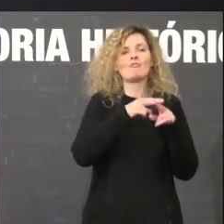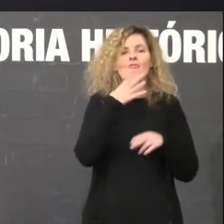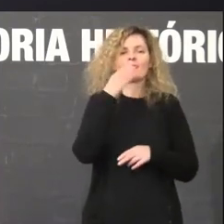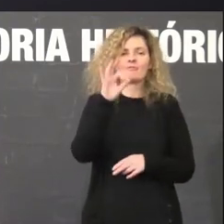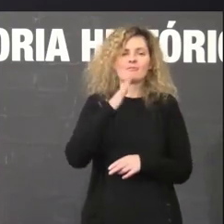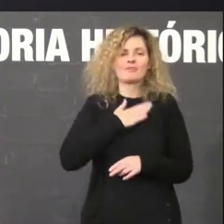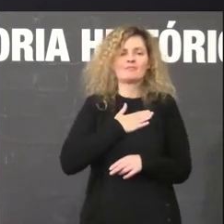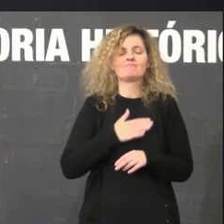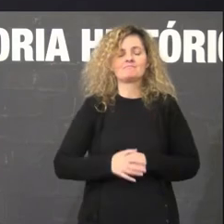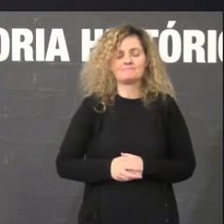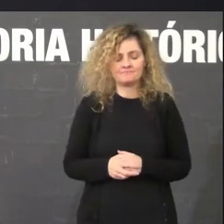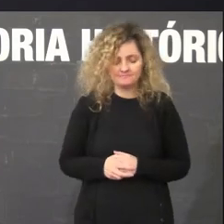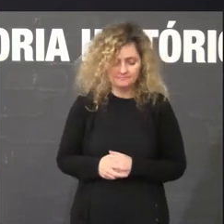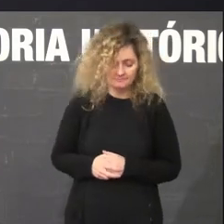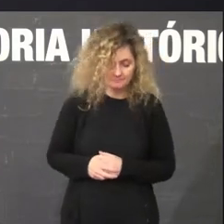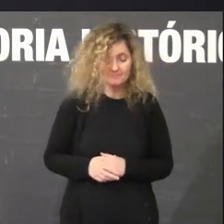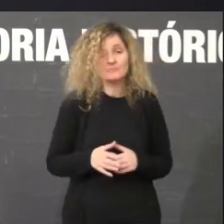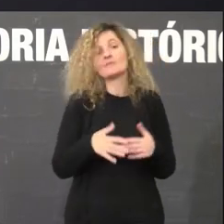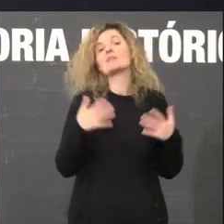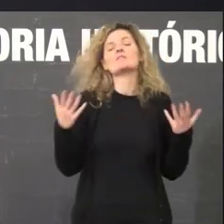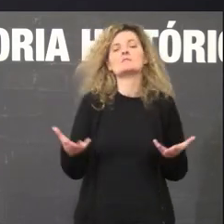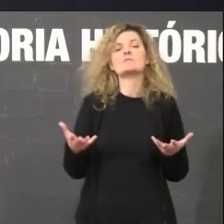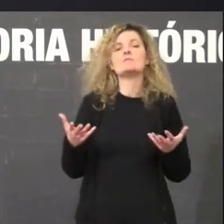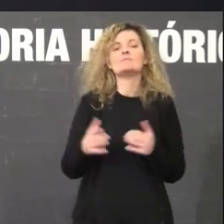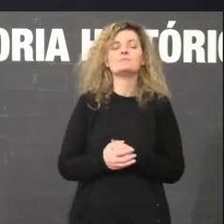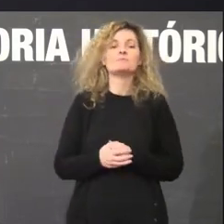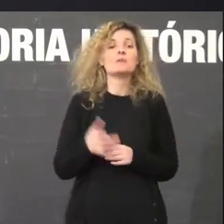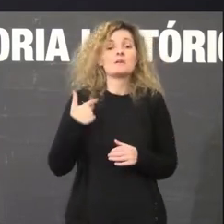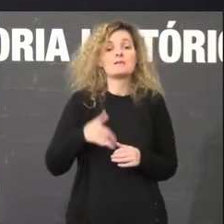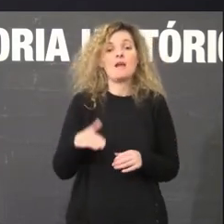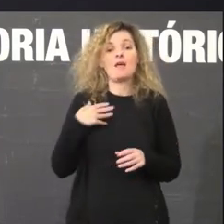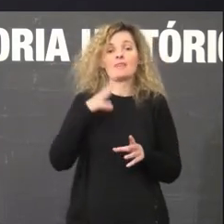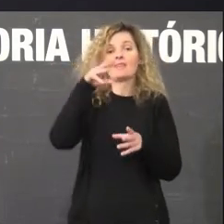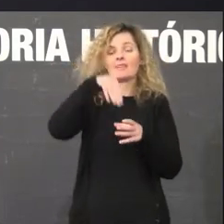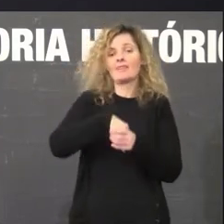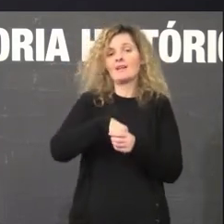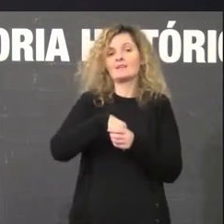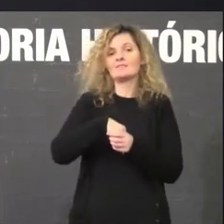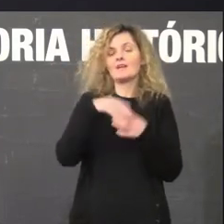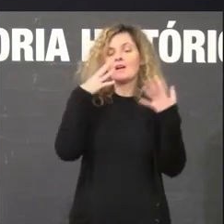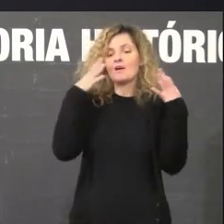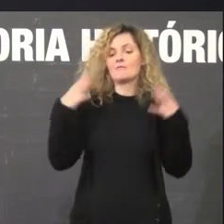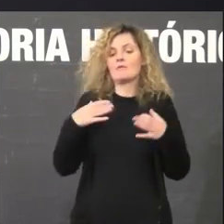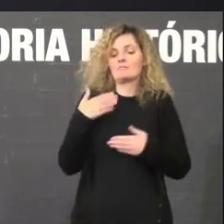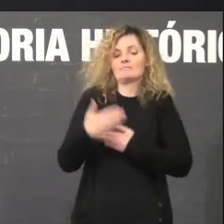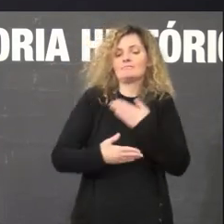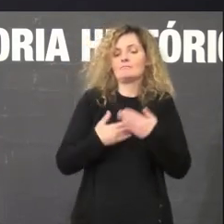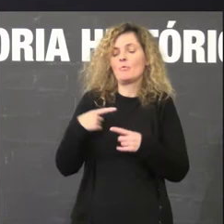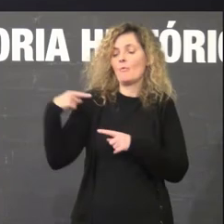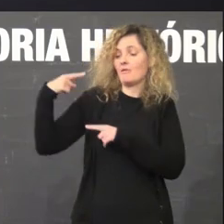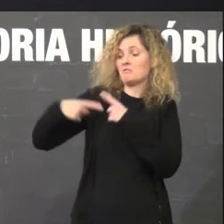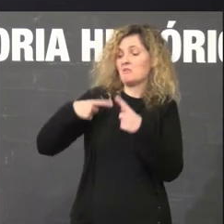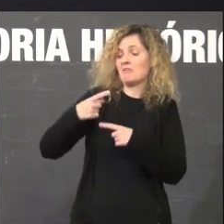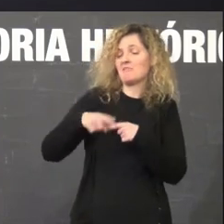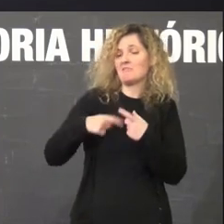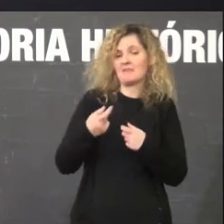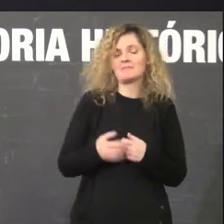abuelo. Con lo cual, bueno, yo ya estaba dentro y realmente continuaba una tradición